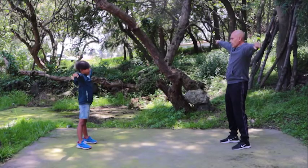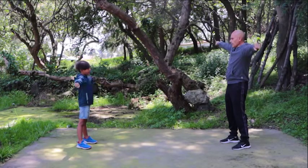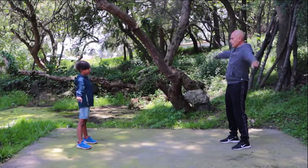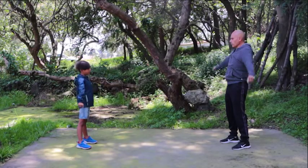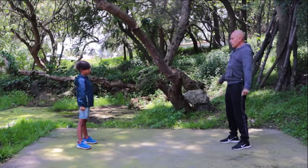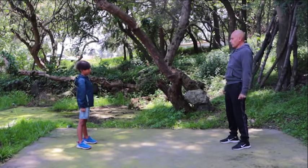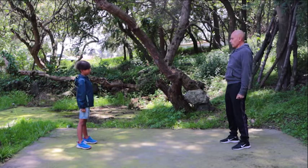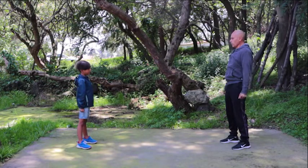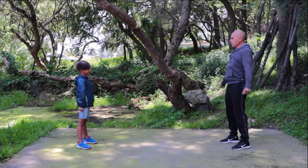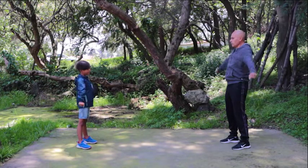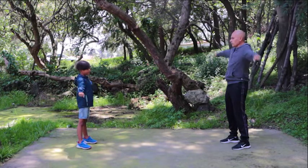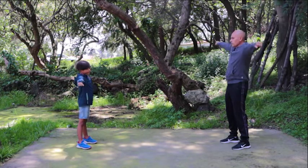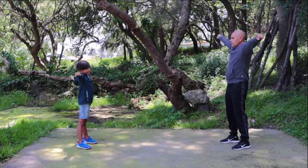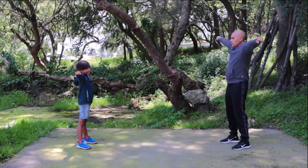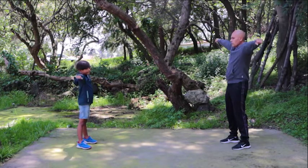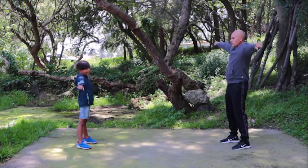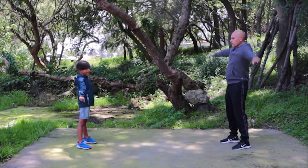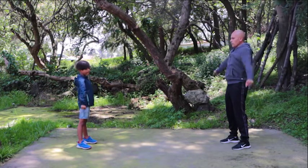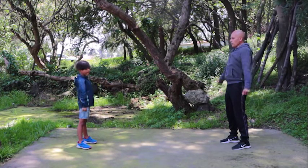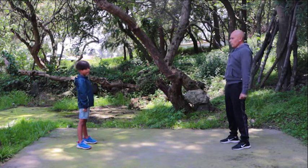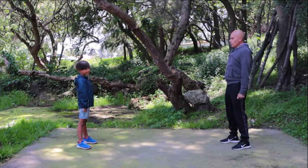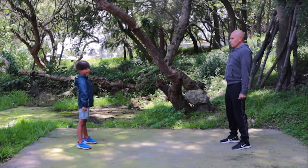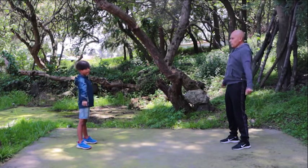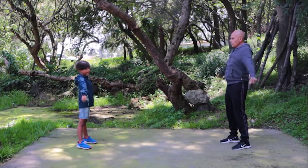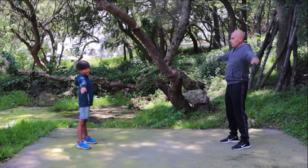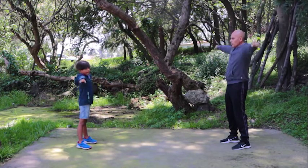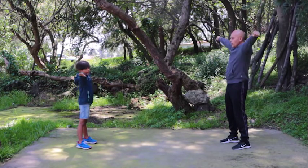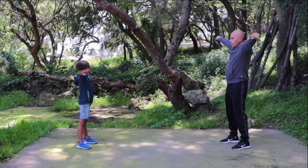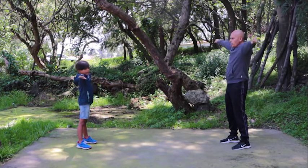ahí. Exacto, ahí.